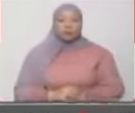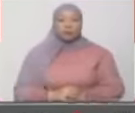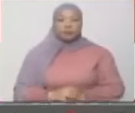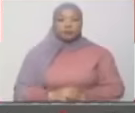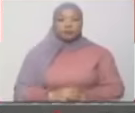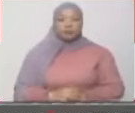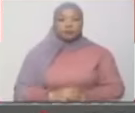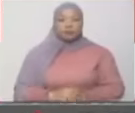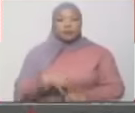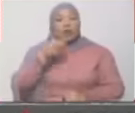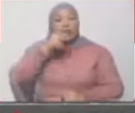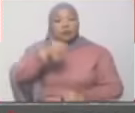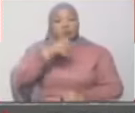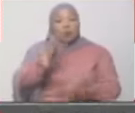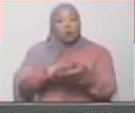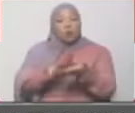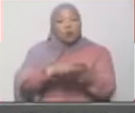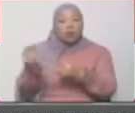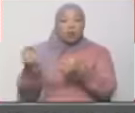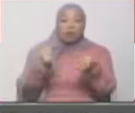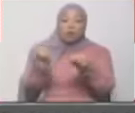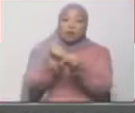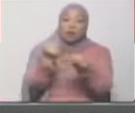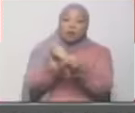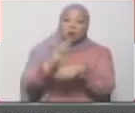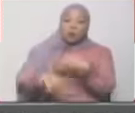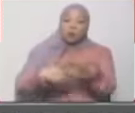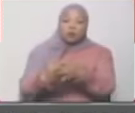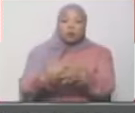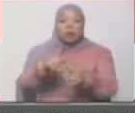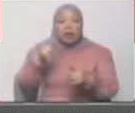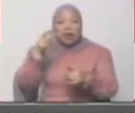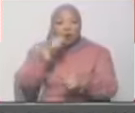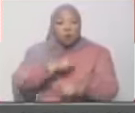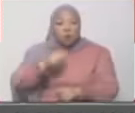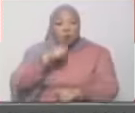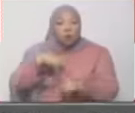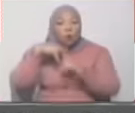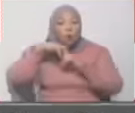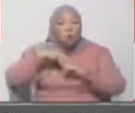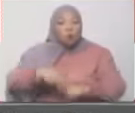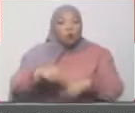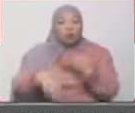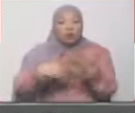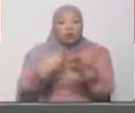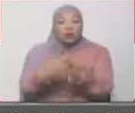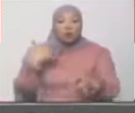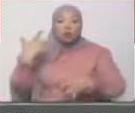que siempre estaba pendiente de los detalles, de la exigencia, de la